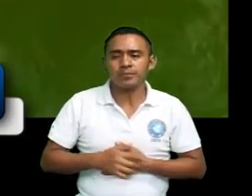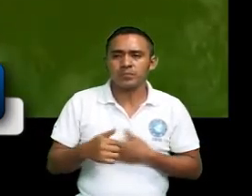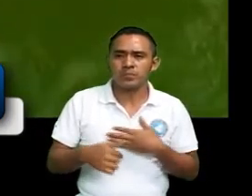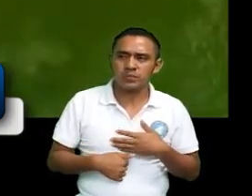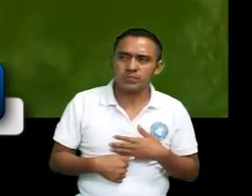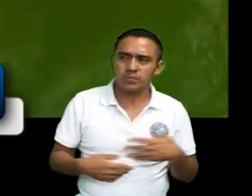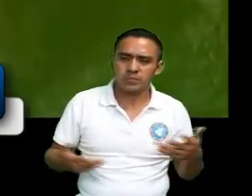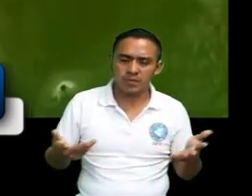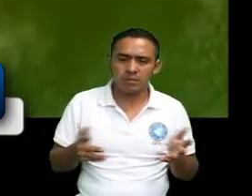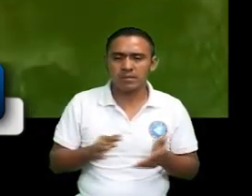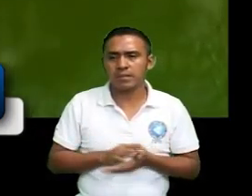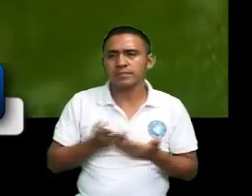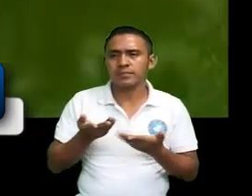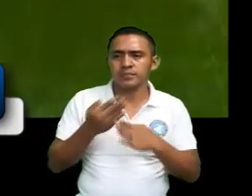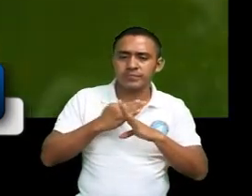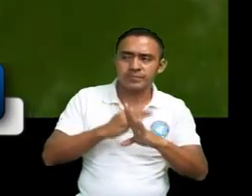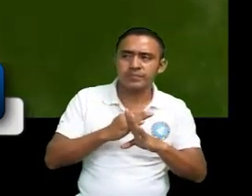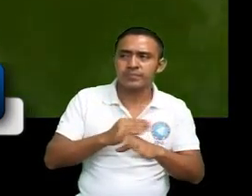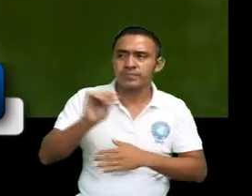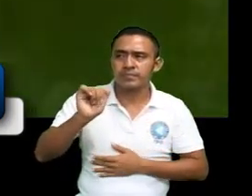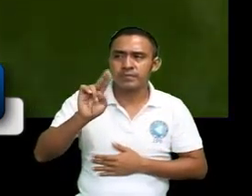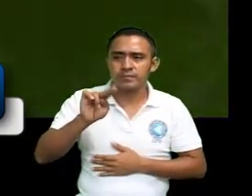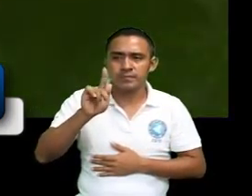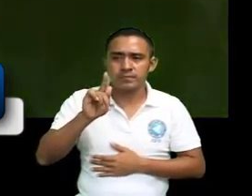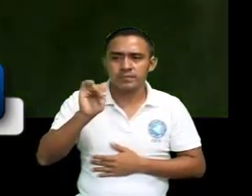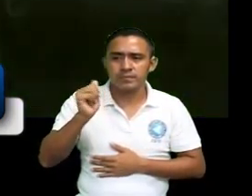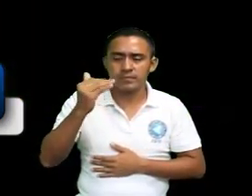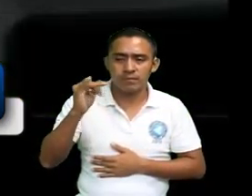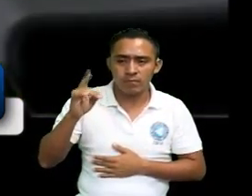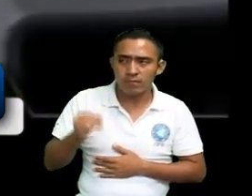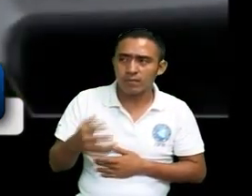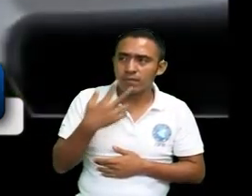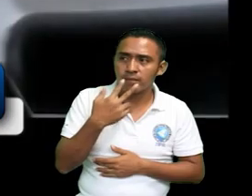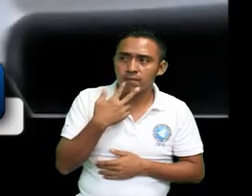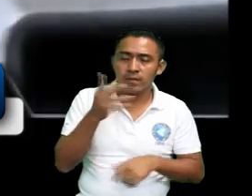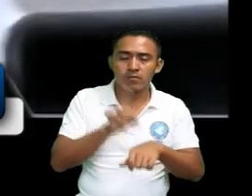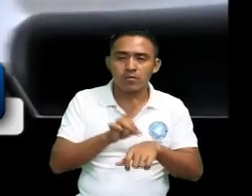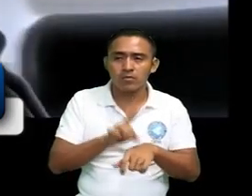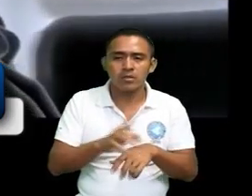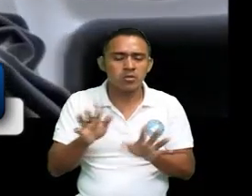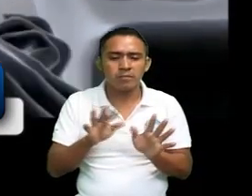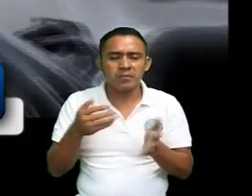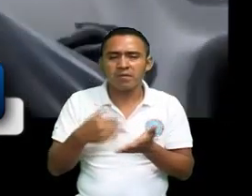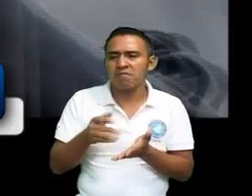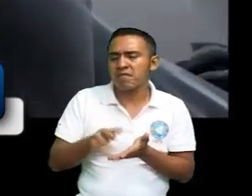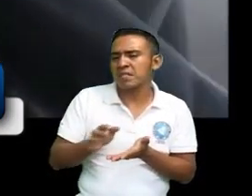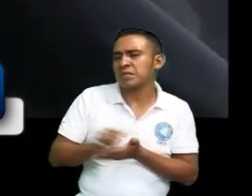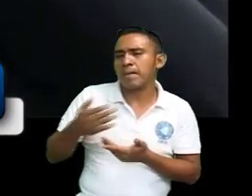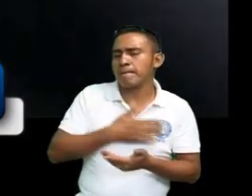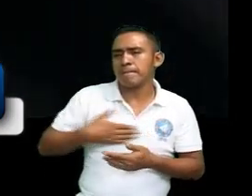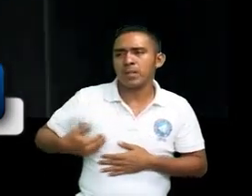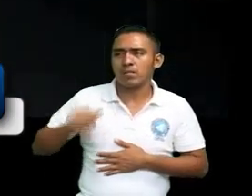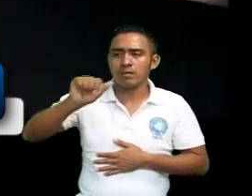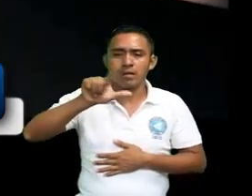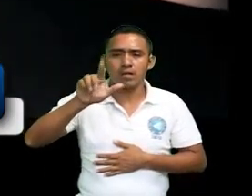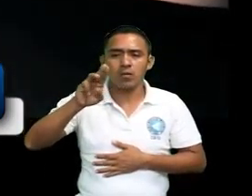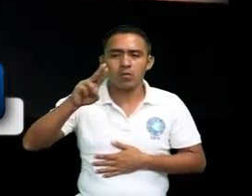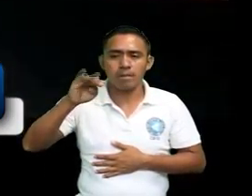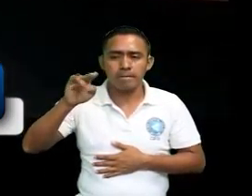te tomas un antiácido. No necesitas ir al doctor. Ay, me voy a tomar un alumín. Me voy a tomar